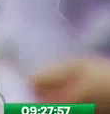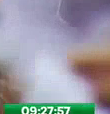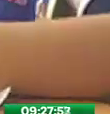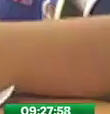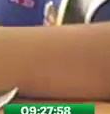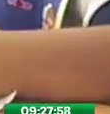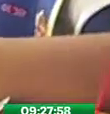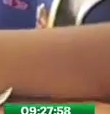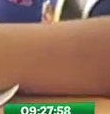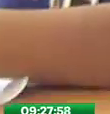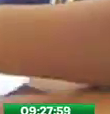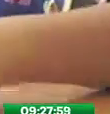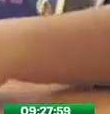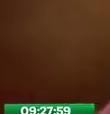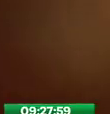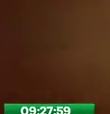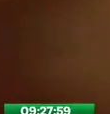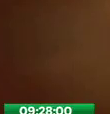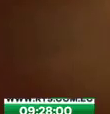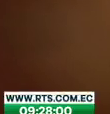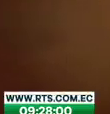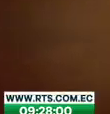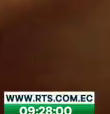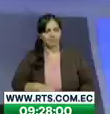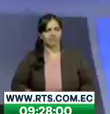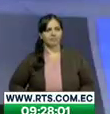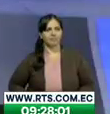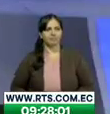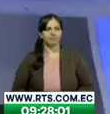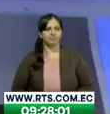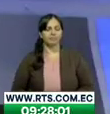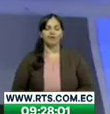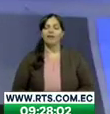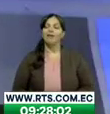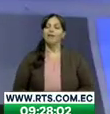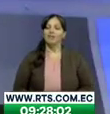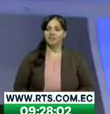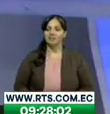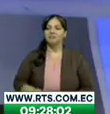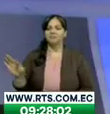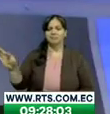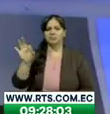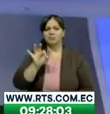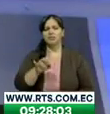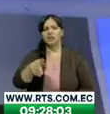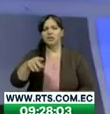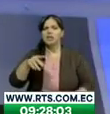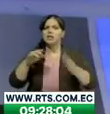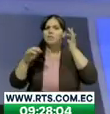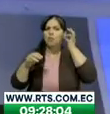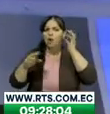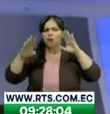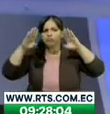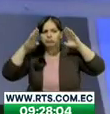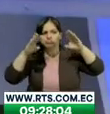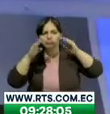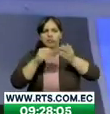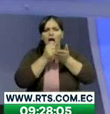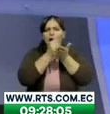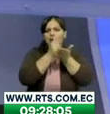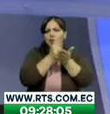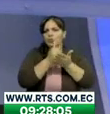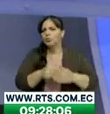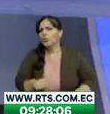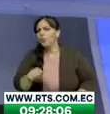los derechos de los infantes e igualdad para las niñas involucrada toda su vida en temas de la mujer y en temas de grupos vulnerables